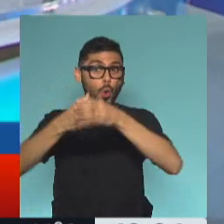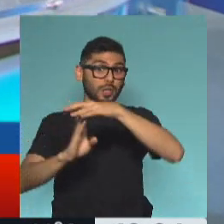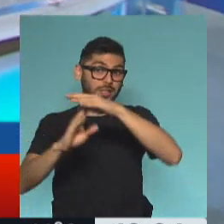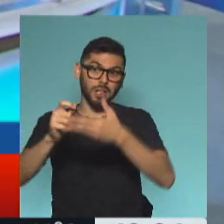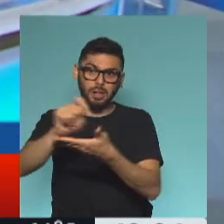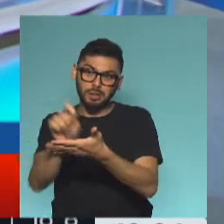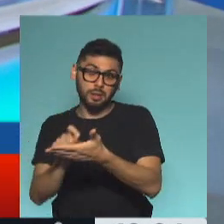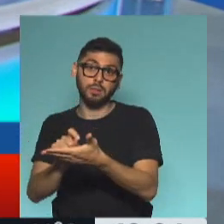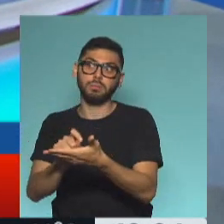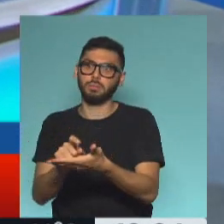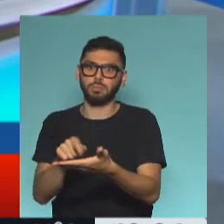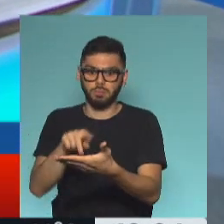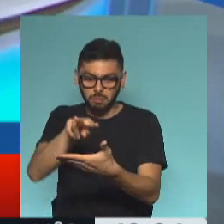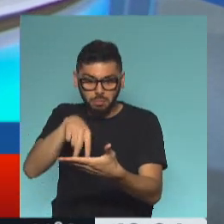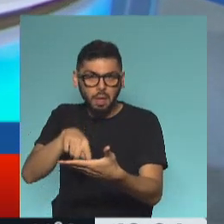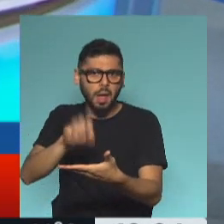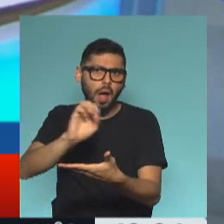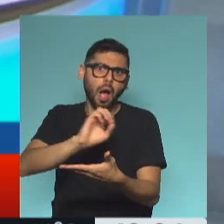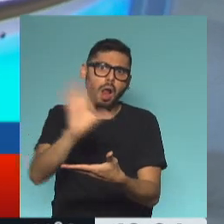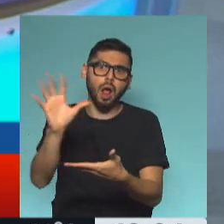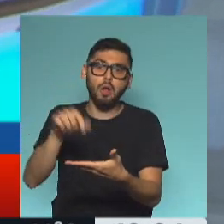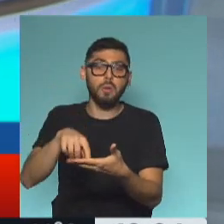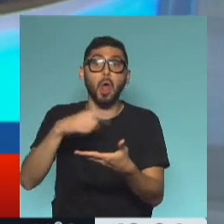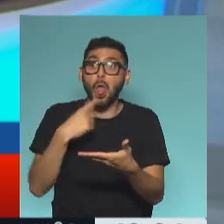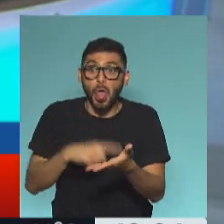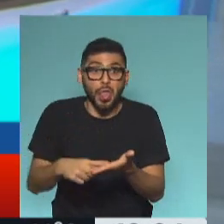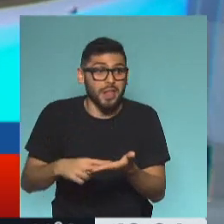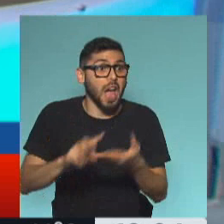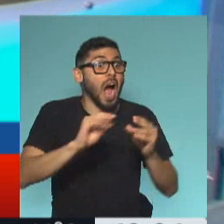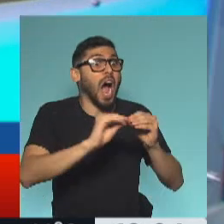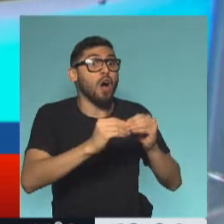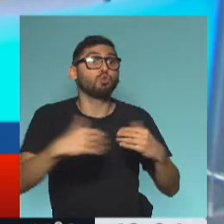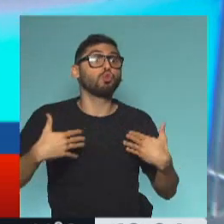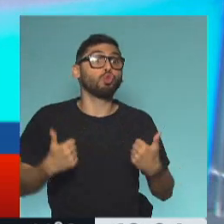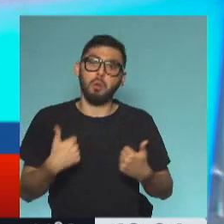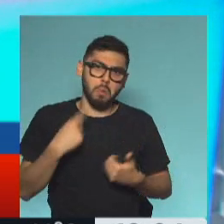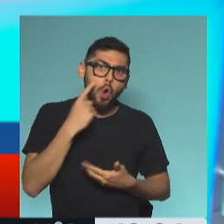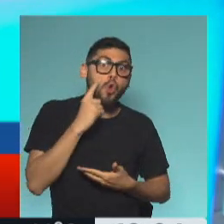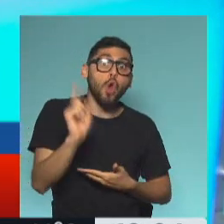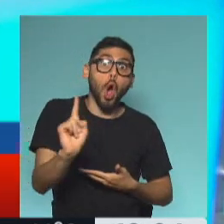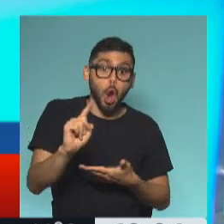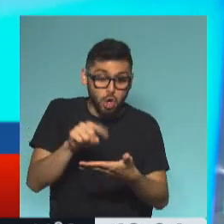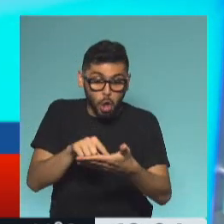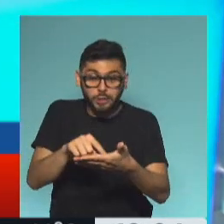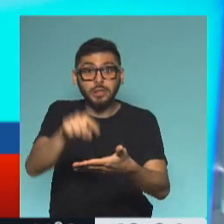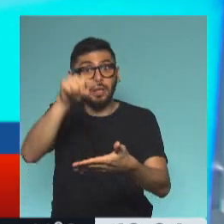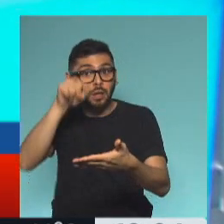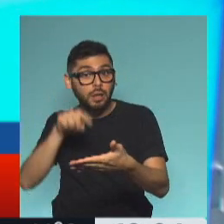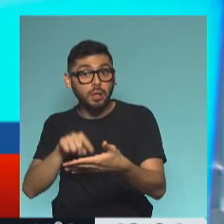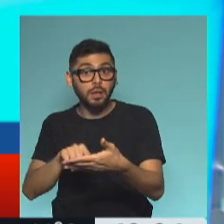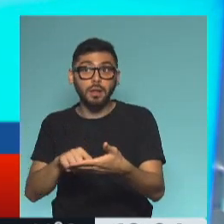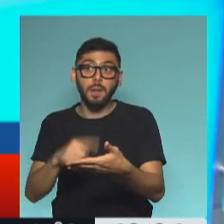que el reconocimiento de no entender la materia y, como bien dice usted, tampoco evidentemente se valieron